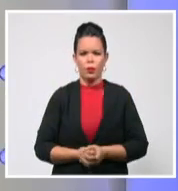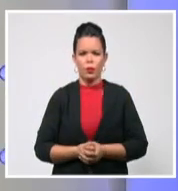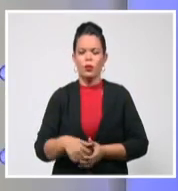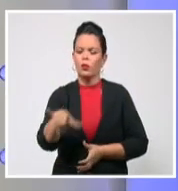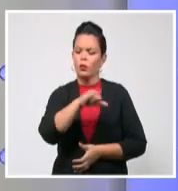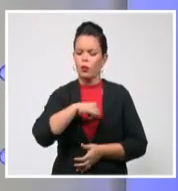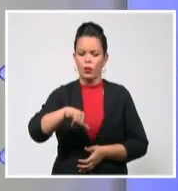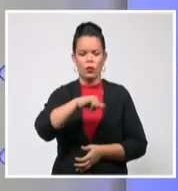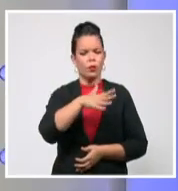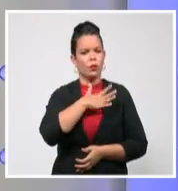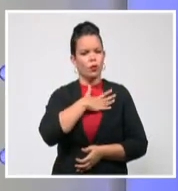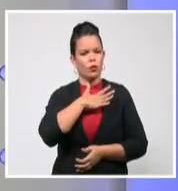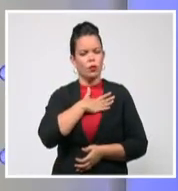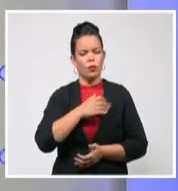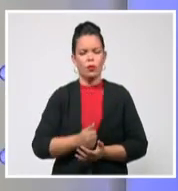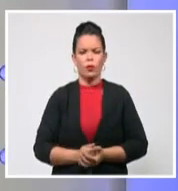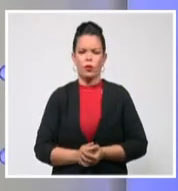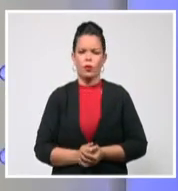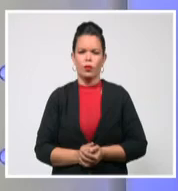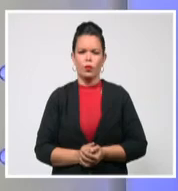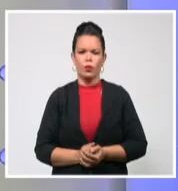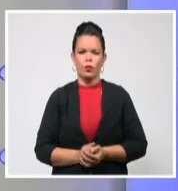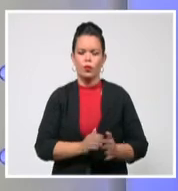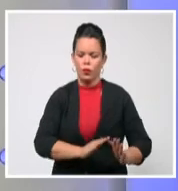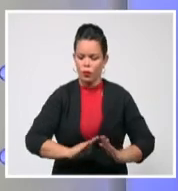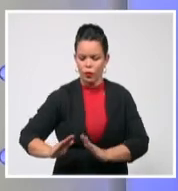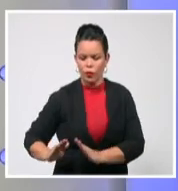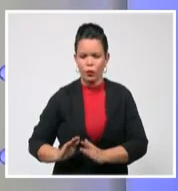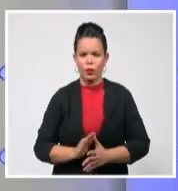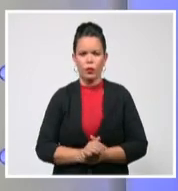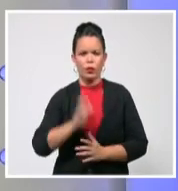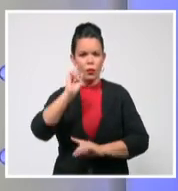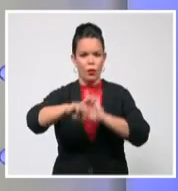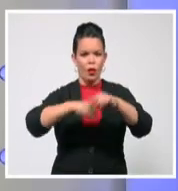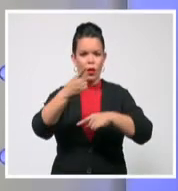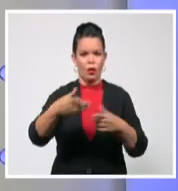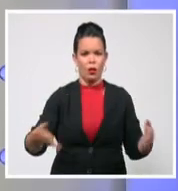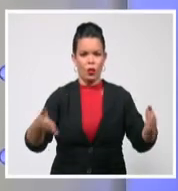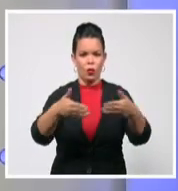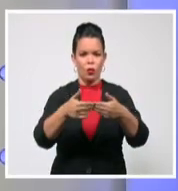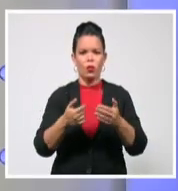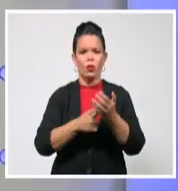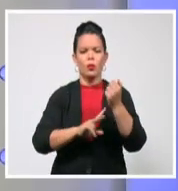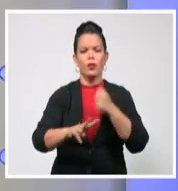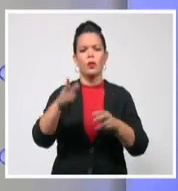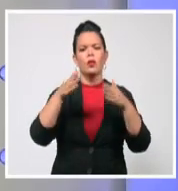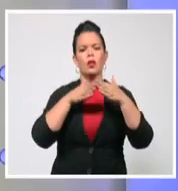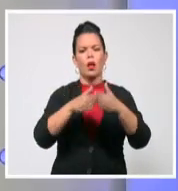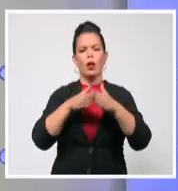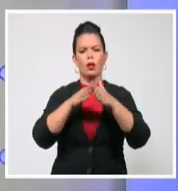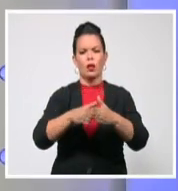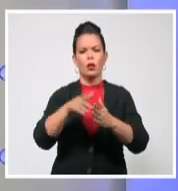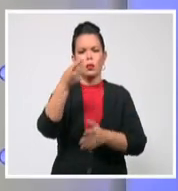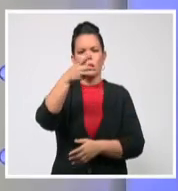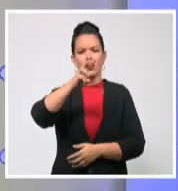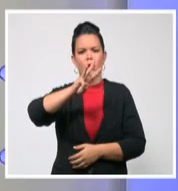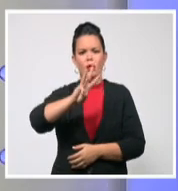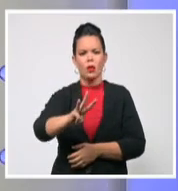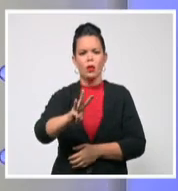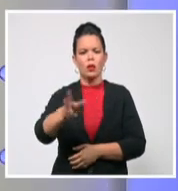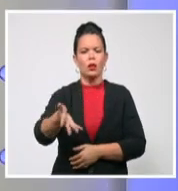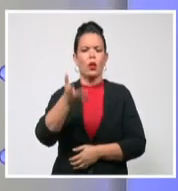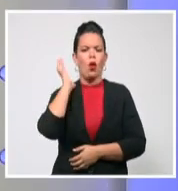nuestro sentido pésame. Cambiamos de tema. Mañana concluye en Granma la 13ª edición de la Conferencia Internacional